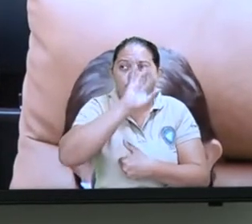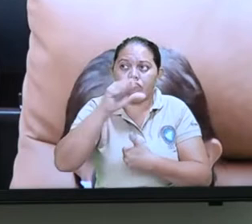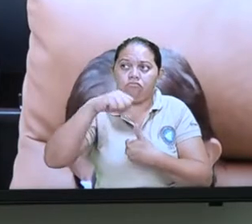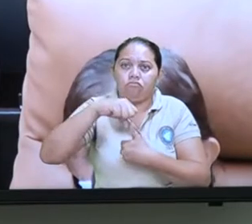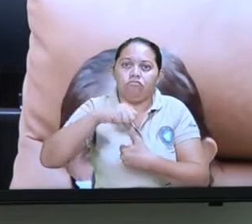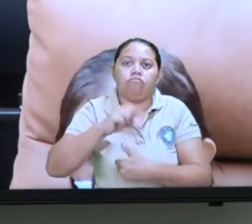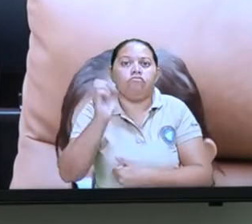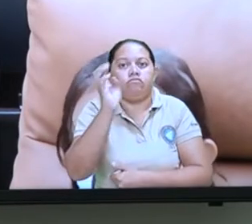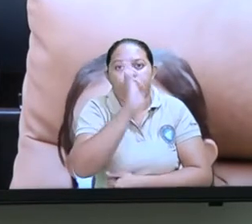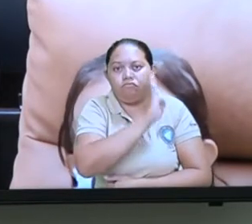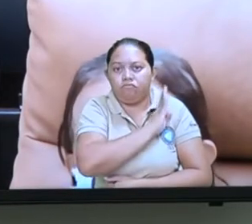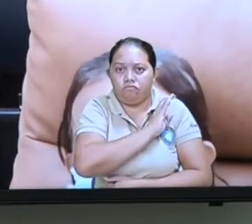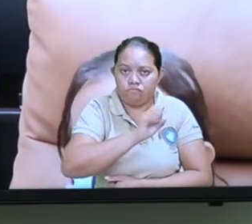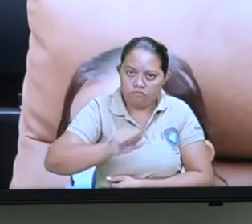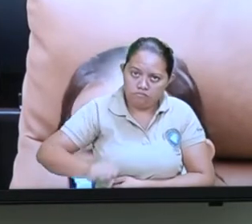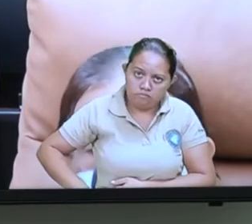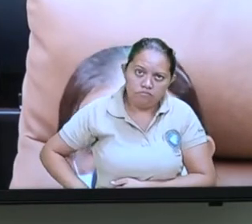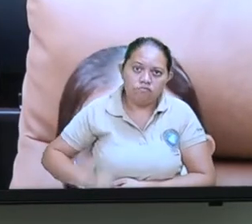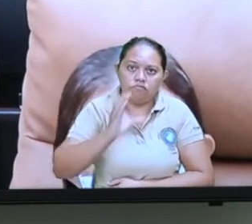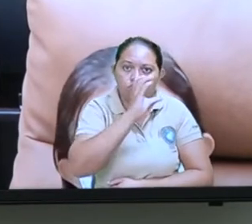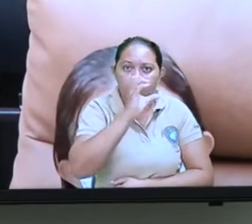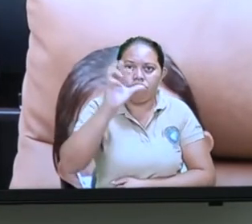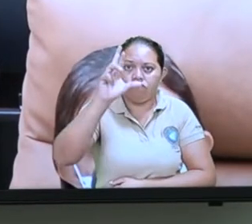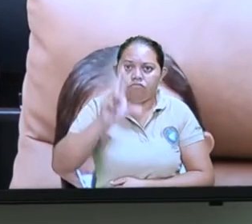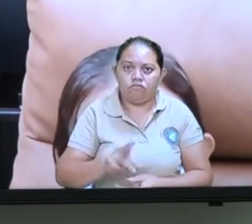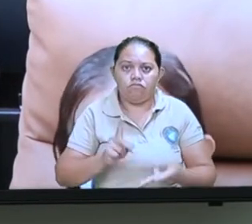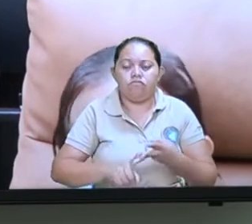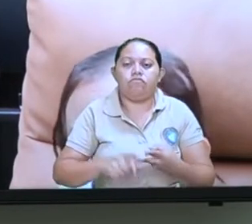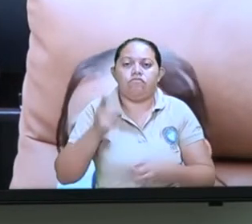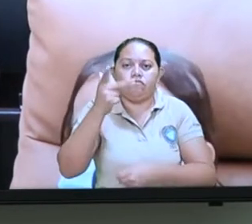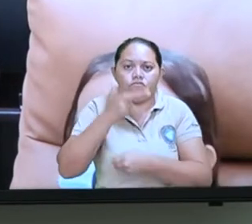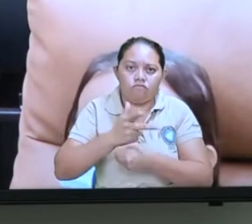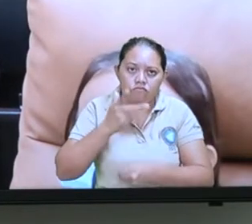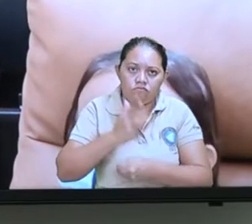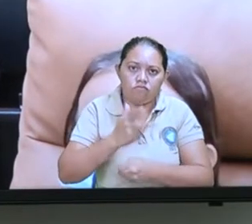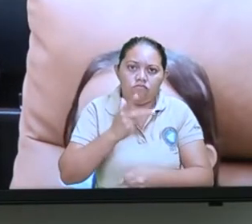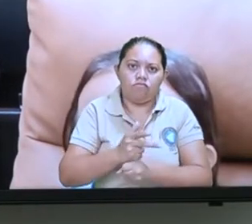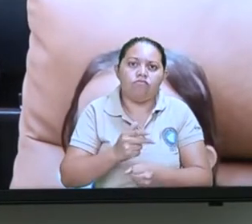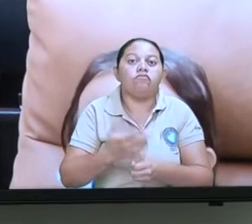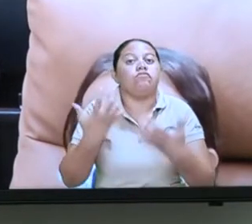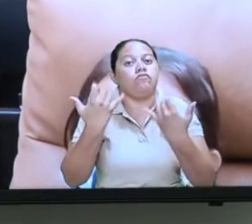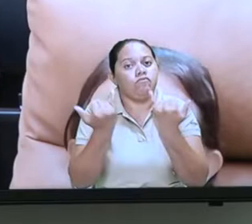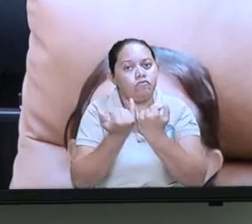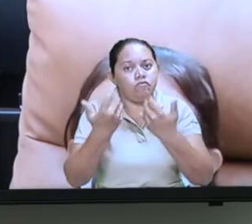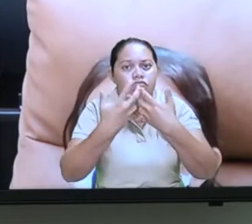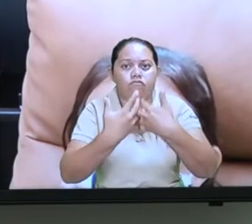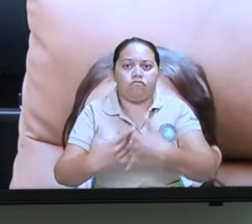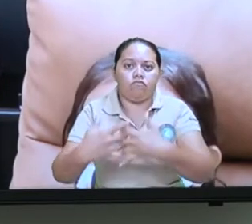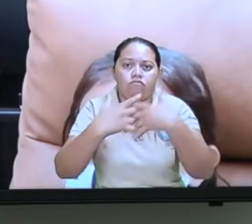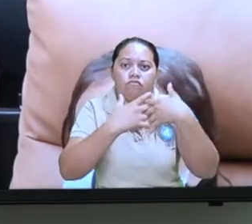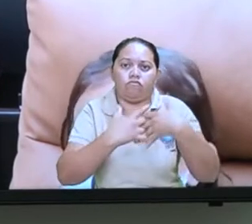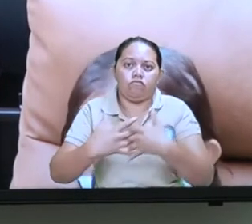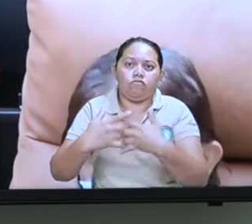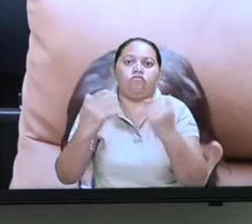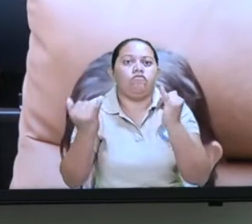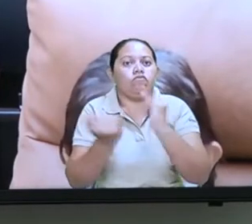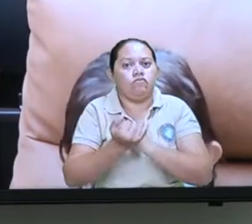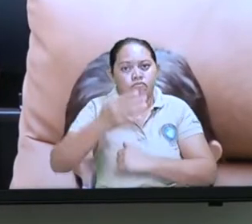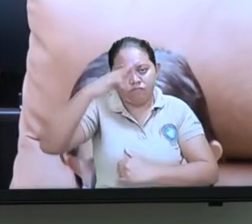El Salvador, Costa Rica, Guatemala, países como Estados Unidos e incluso